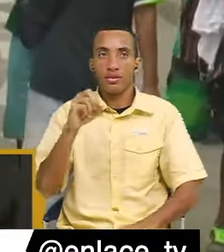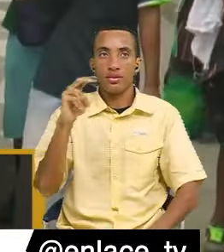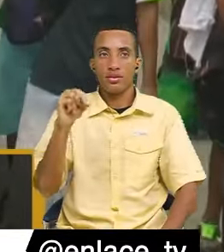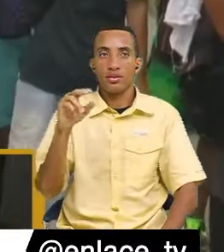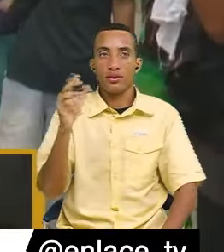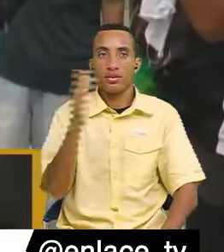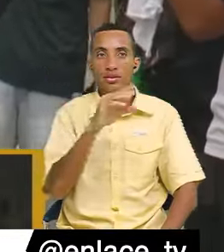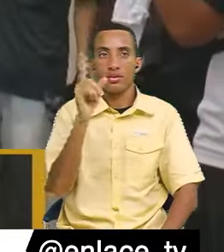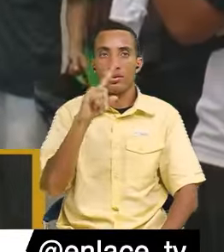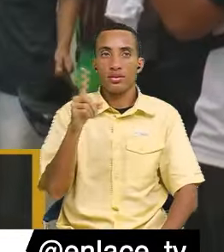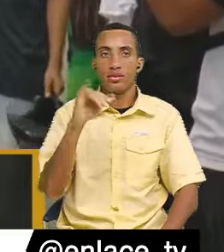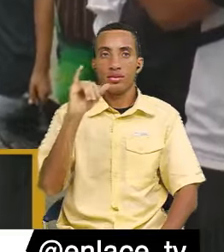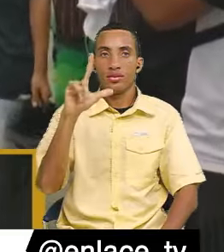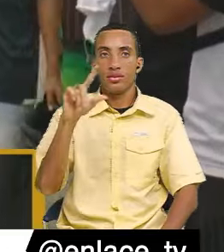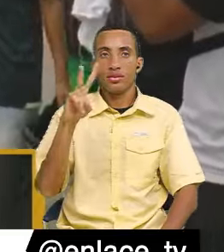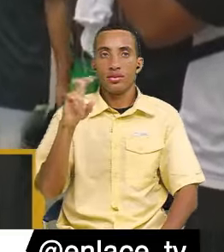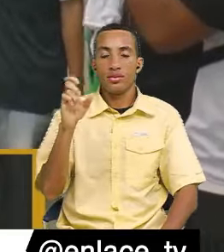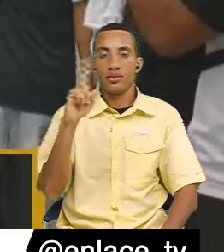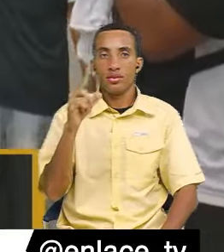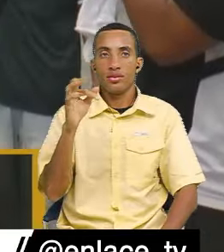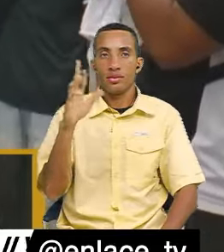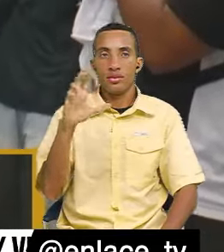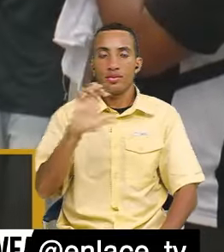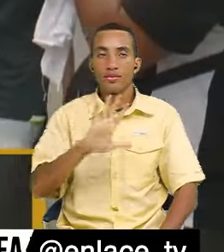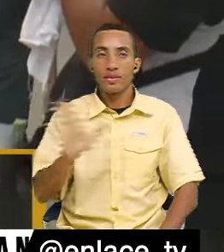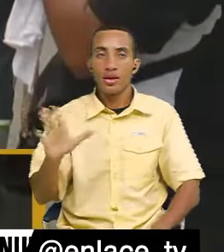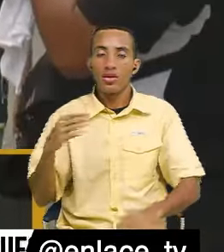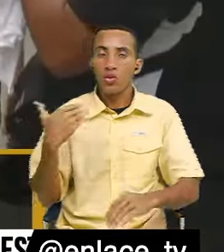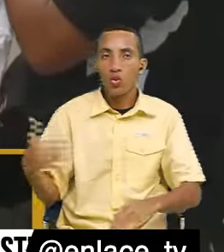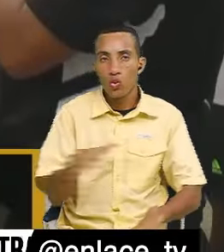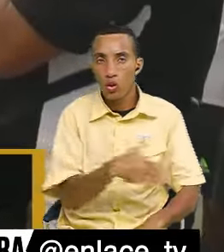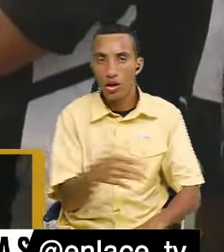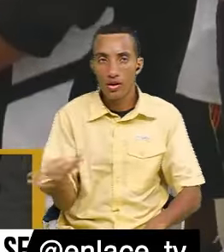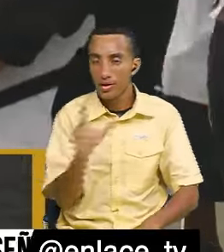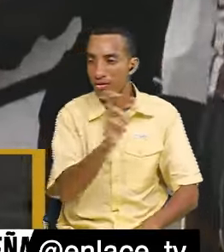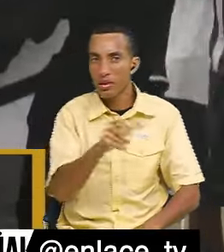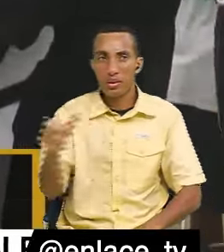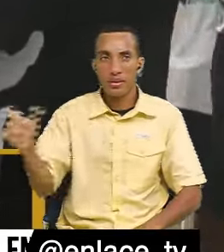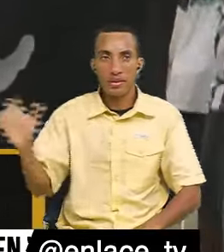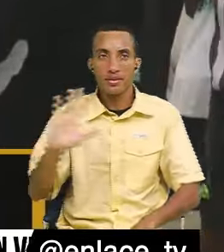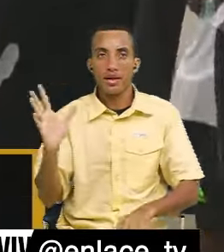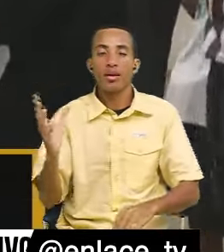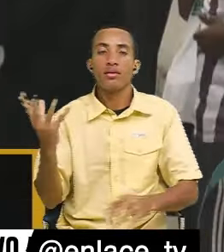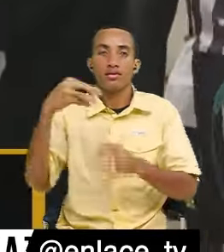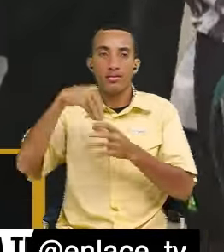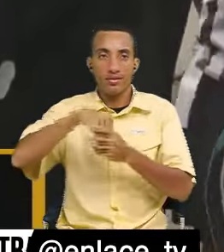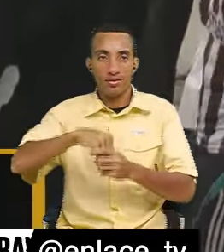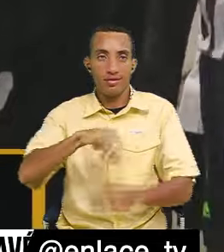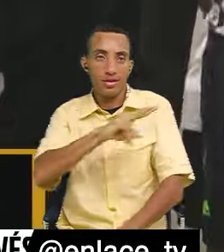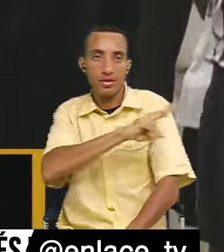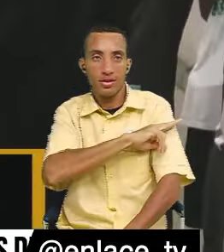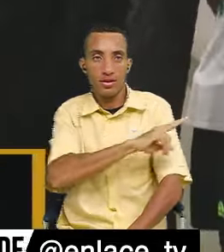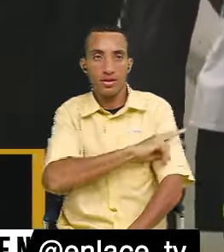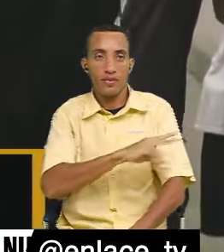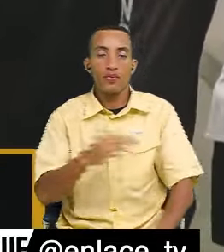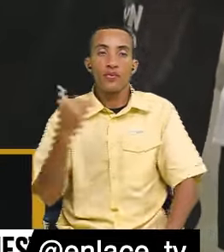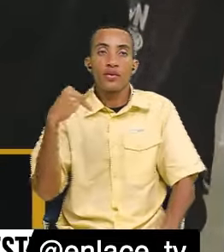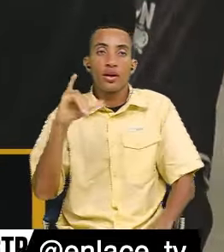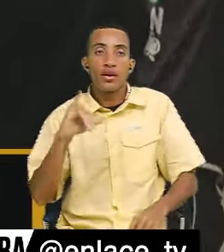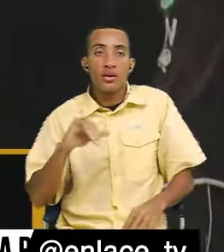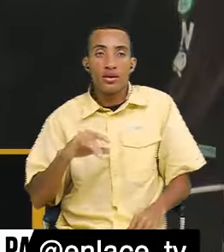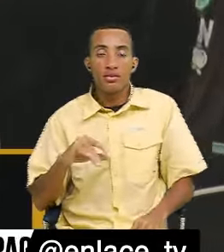vive con la barra del Atlético Nacional. Ya los jugadores se encuentran en este hotel y este es el ambiente, repito,